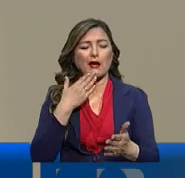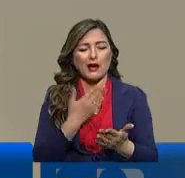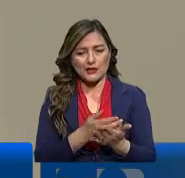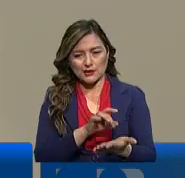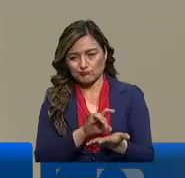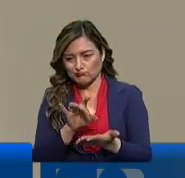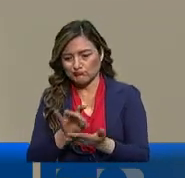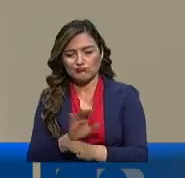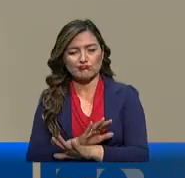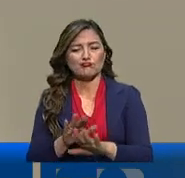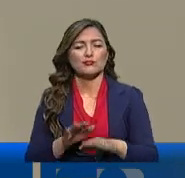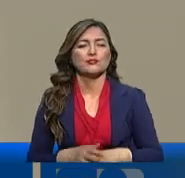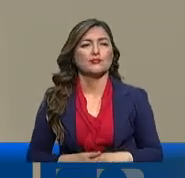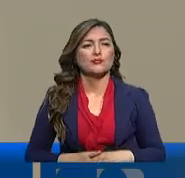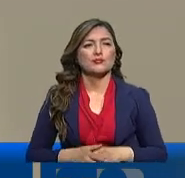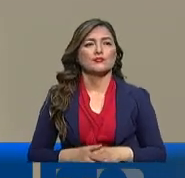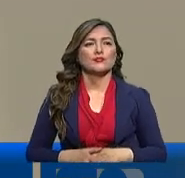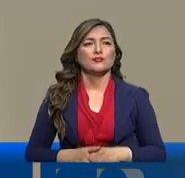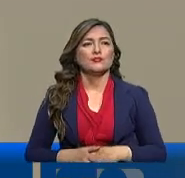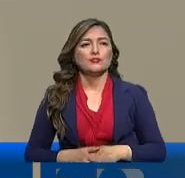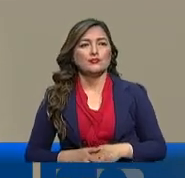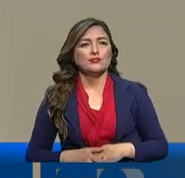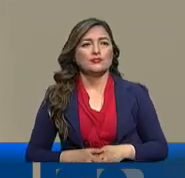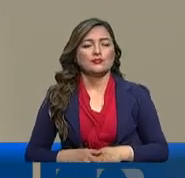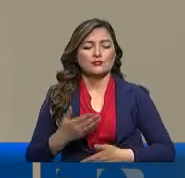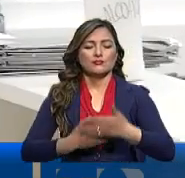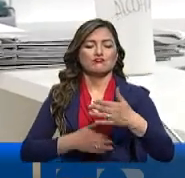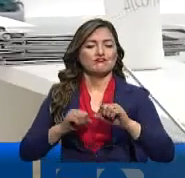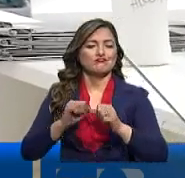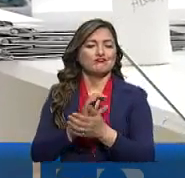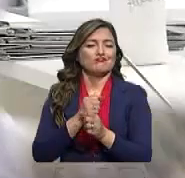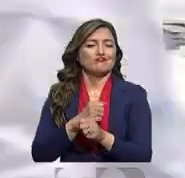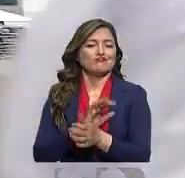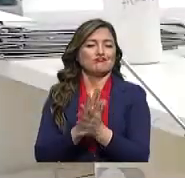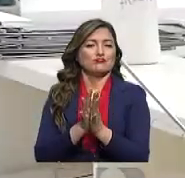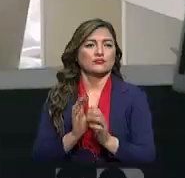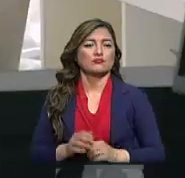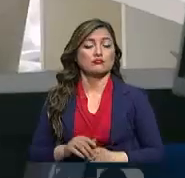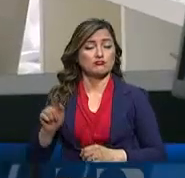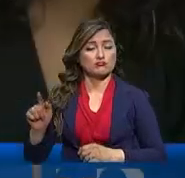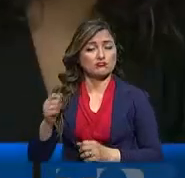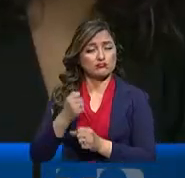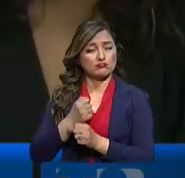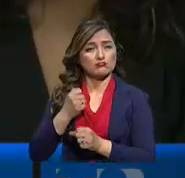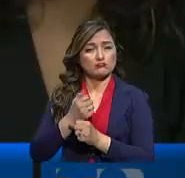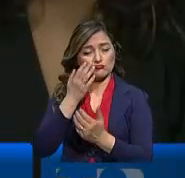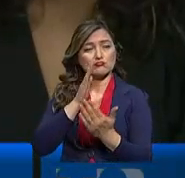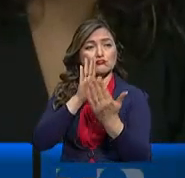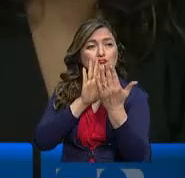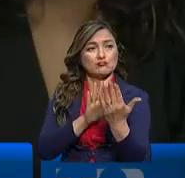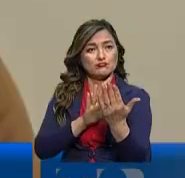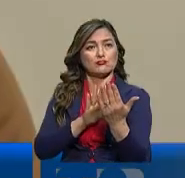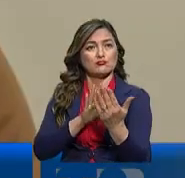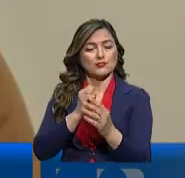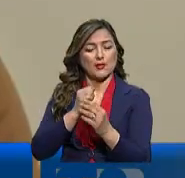dado relación de personal, no hemos podido hacer nada con los papeles. Ellos estuvieron en primera línea, por lo que piden ser